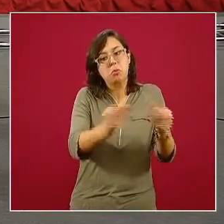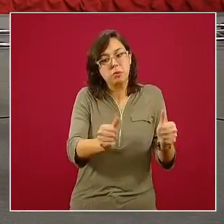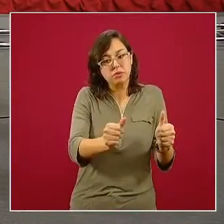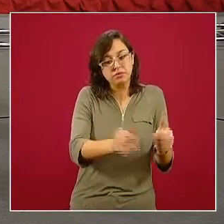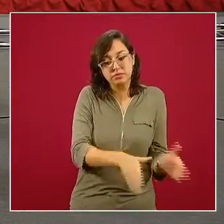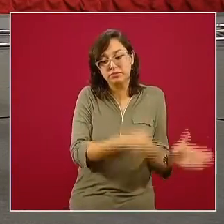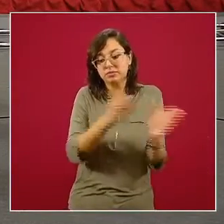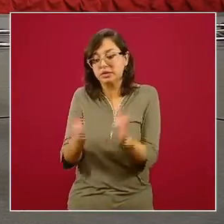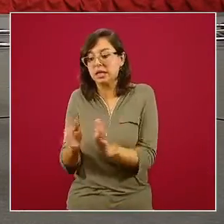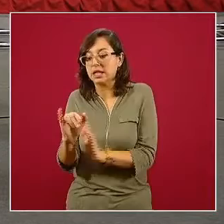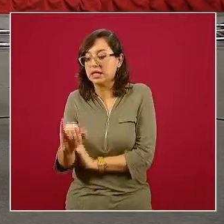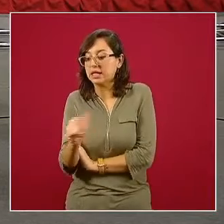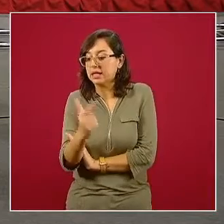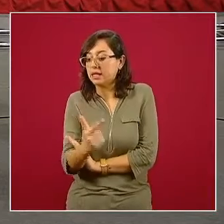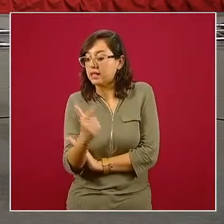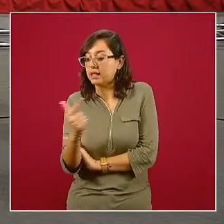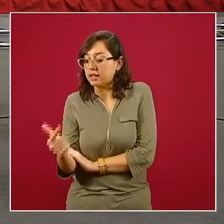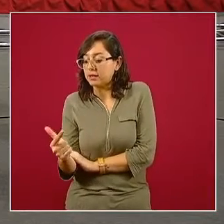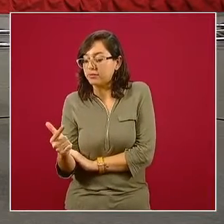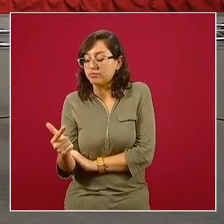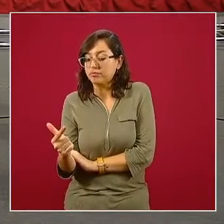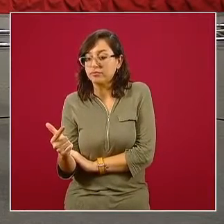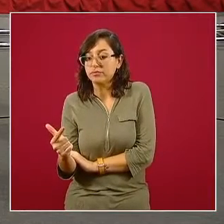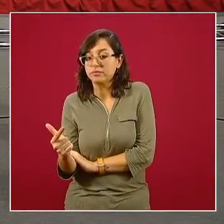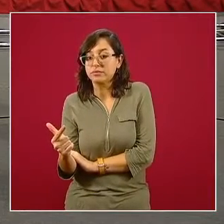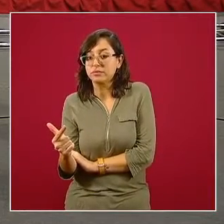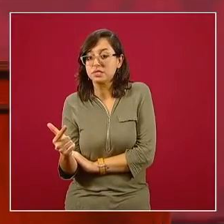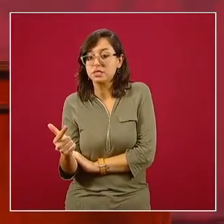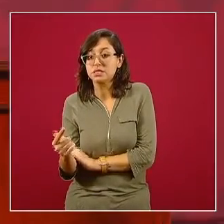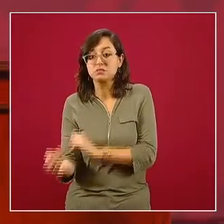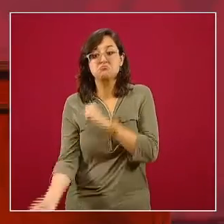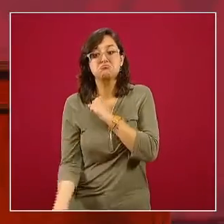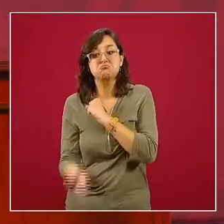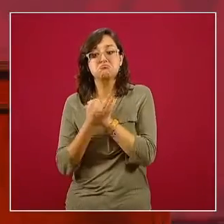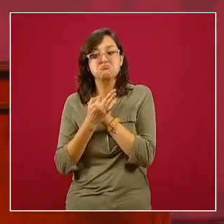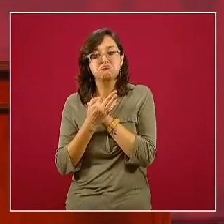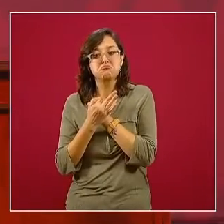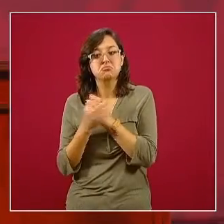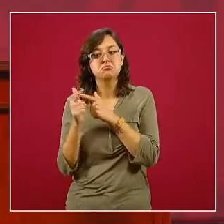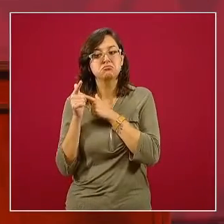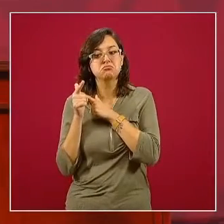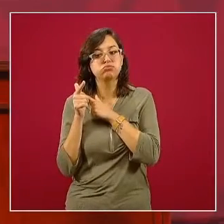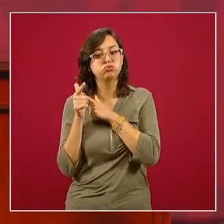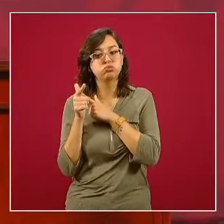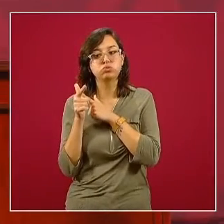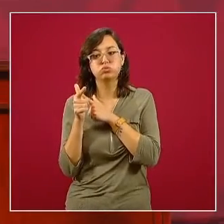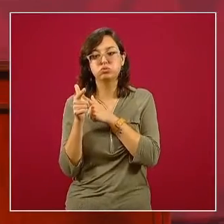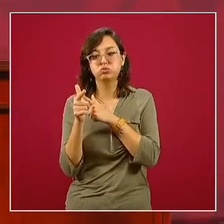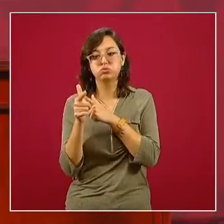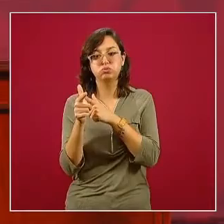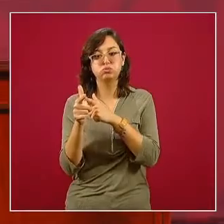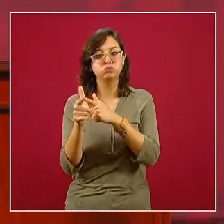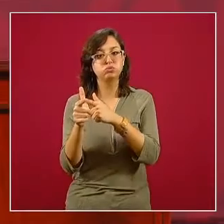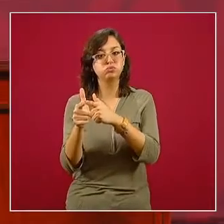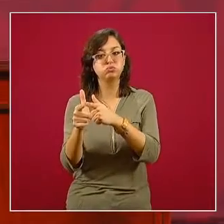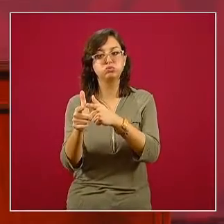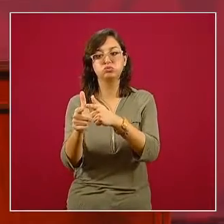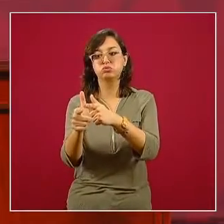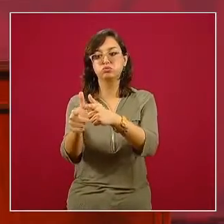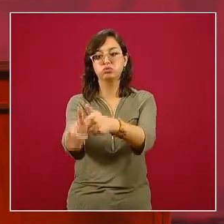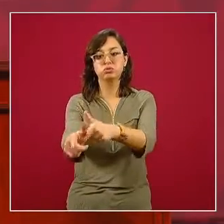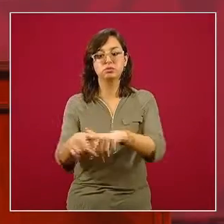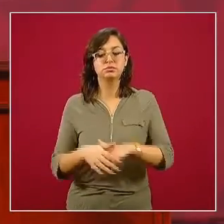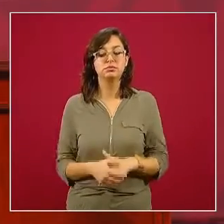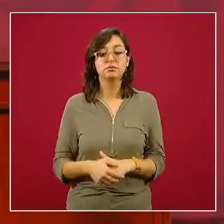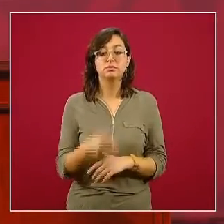los IgG que permanecen, tardan más en iniciar y permanecen. Ahora, aquí quiero dejar algo